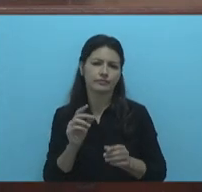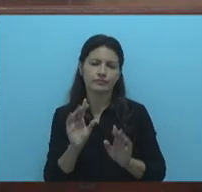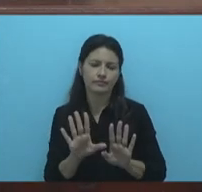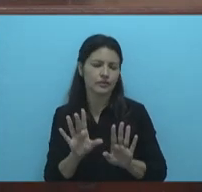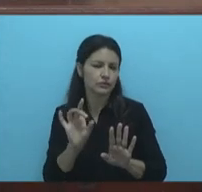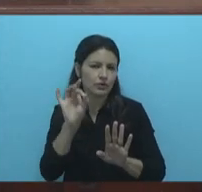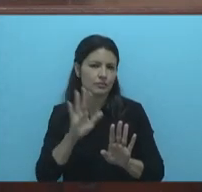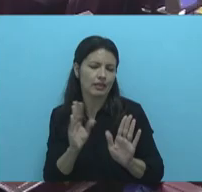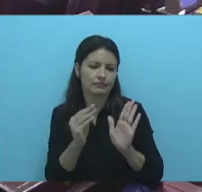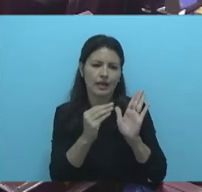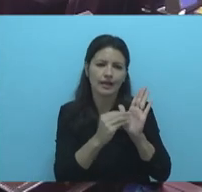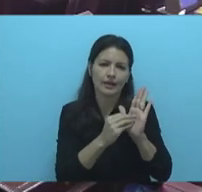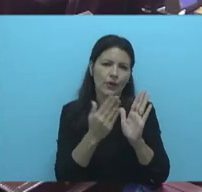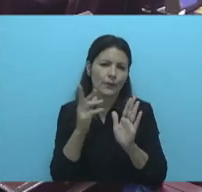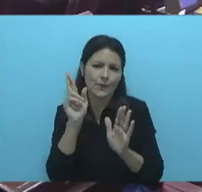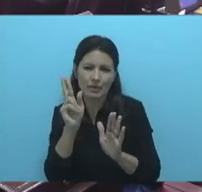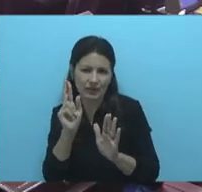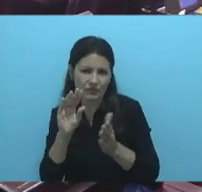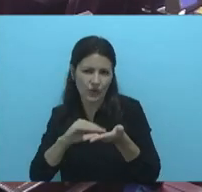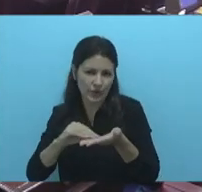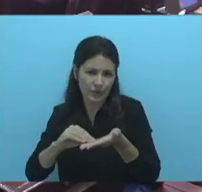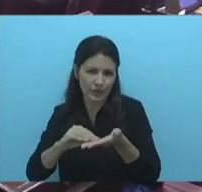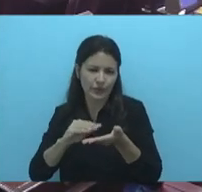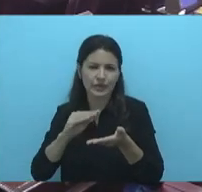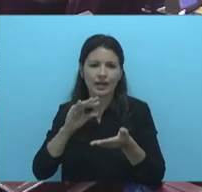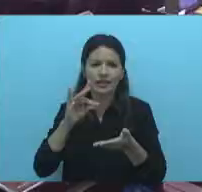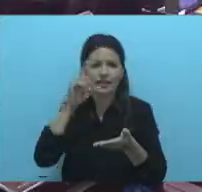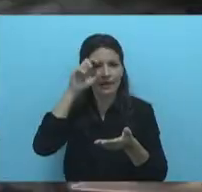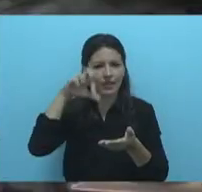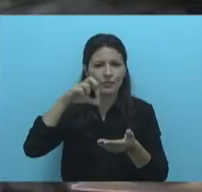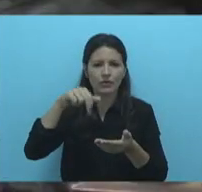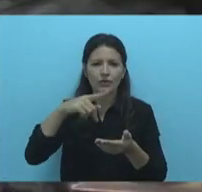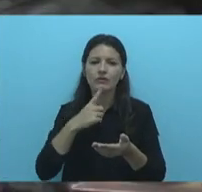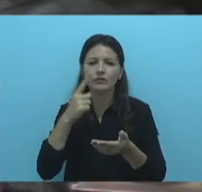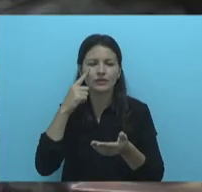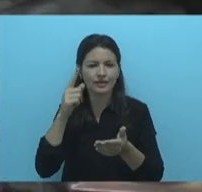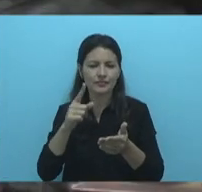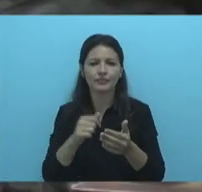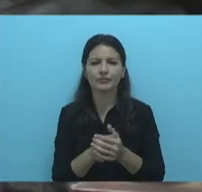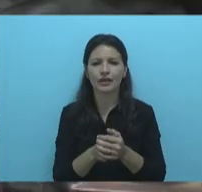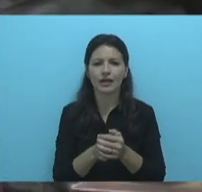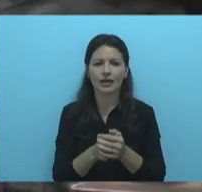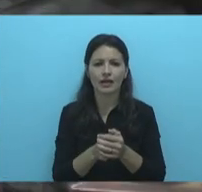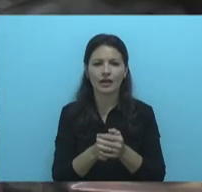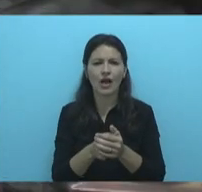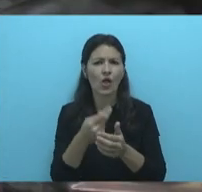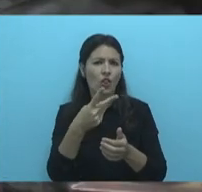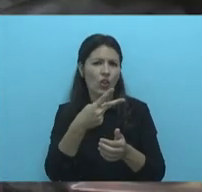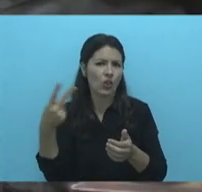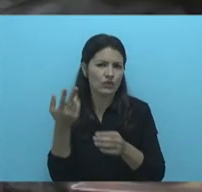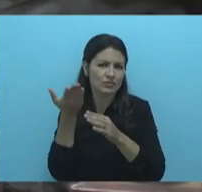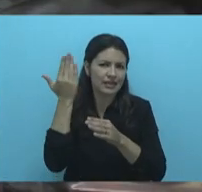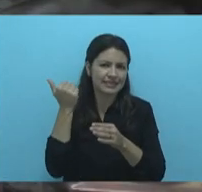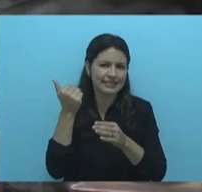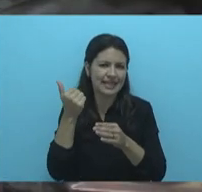con autorización de la autora del proyecto, en la sesión de diputados por un día que me tocó presidir hace 2 semanas